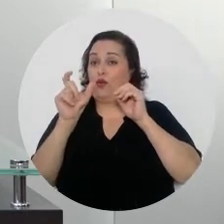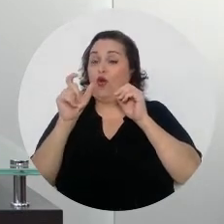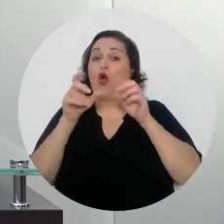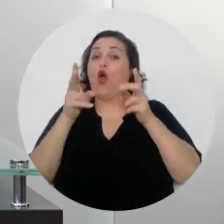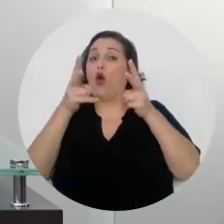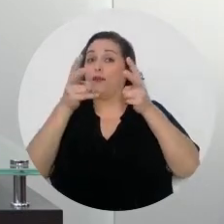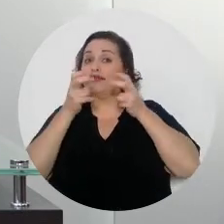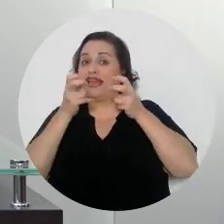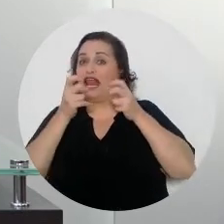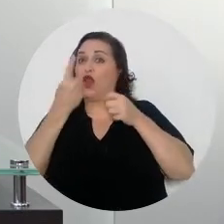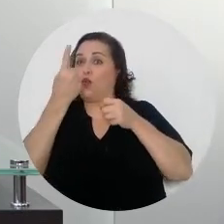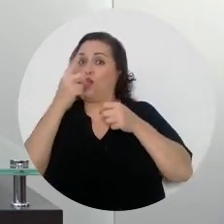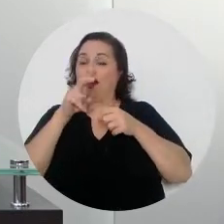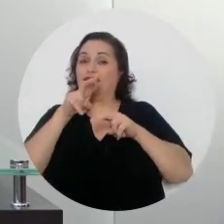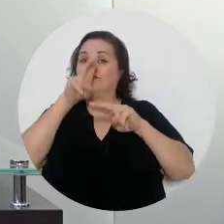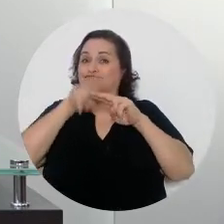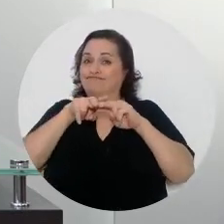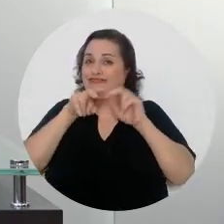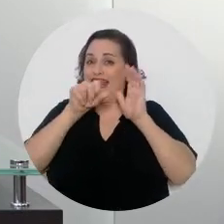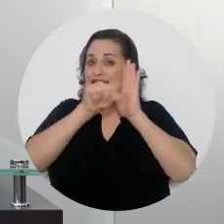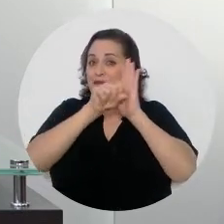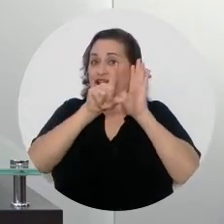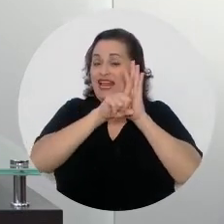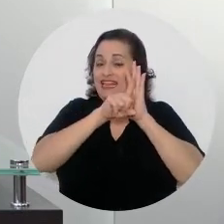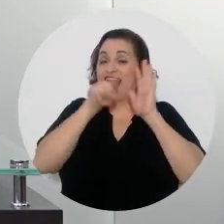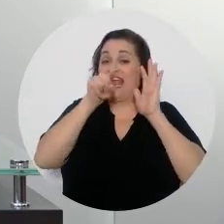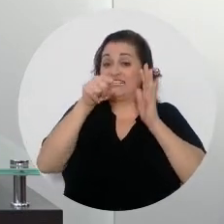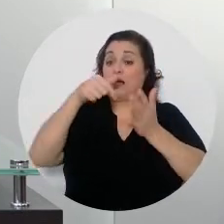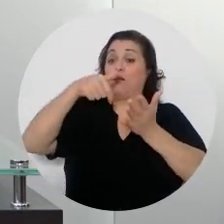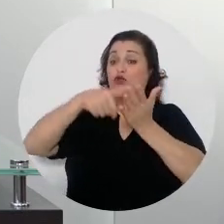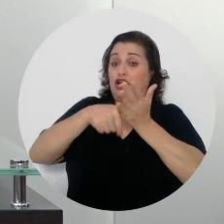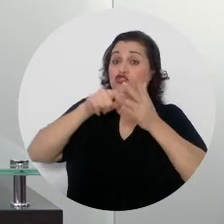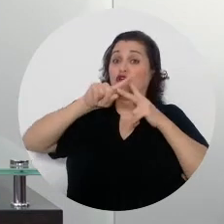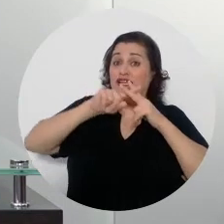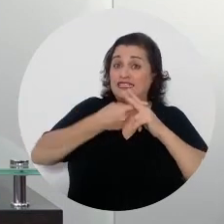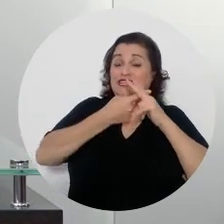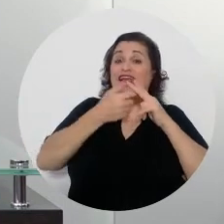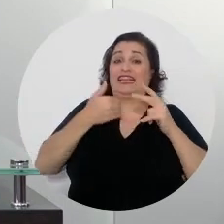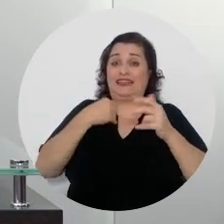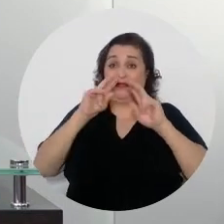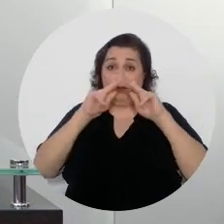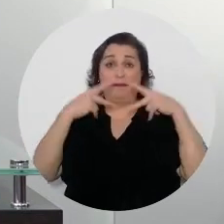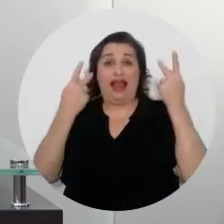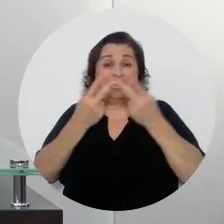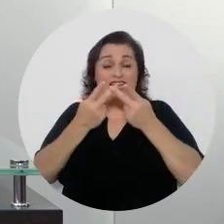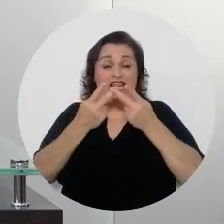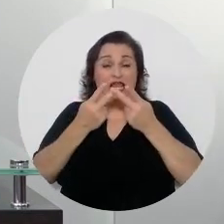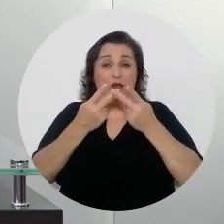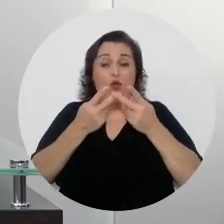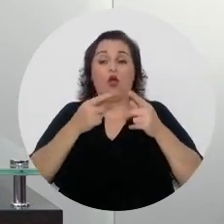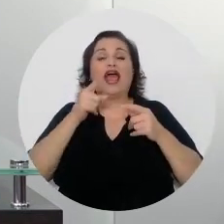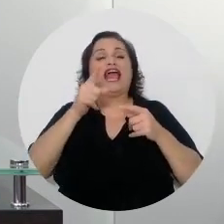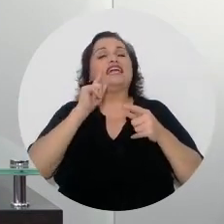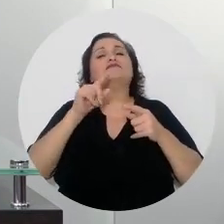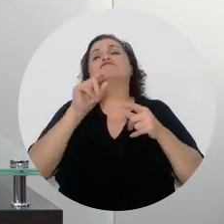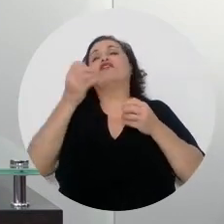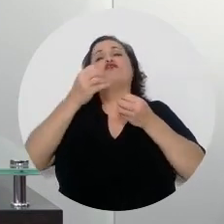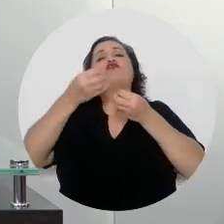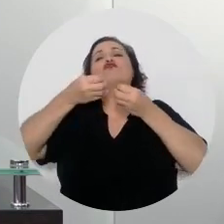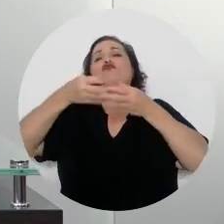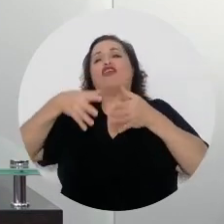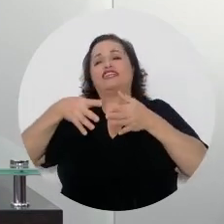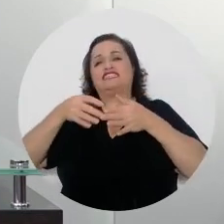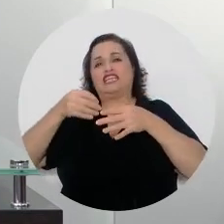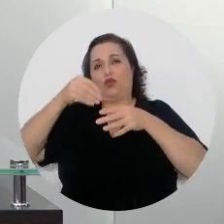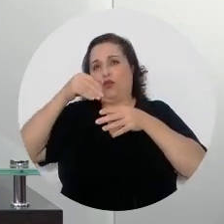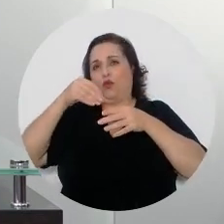entero, obtener 1 curul, esa votación inicial que tiene el partido se toma como su